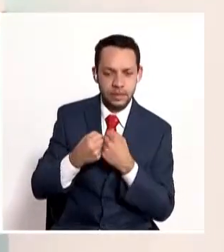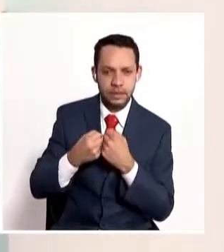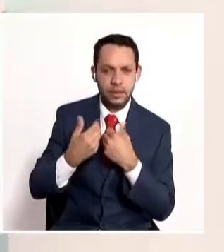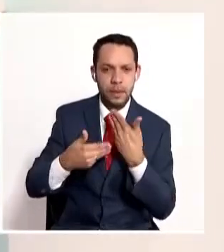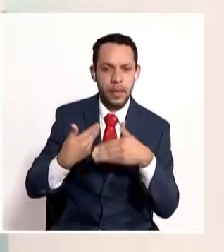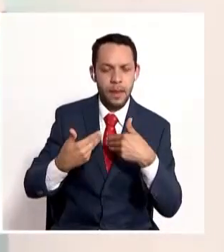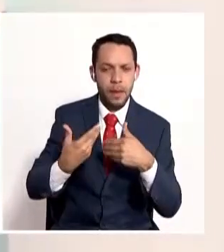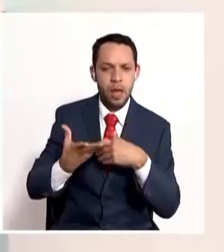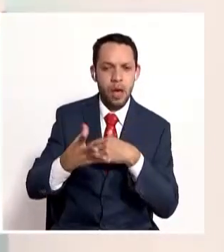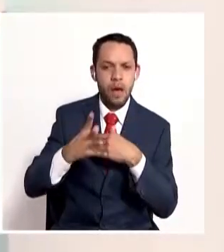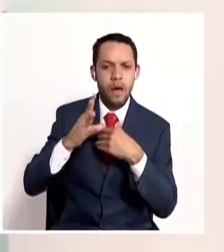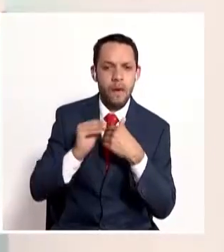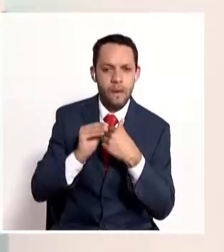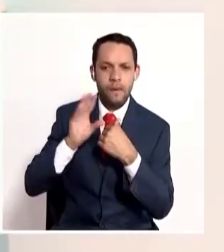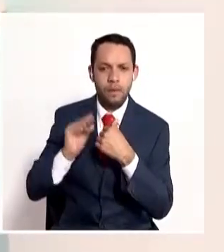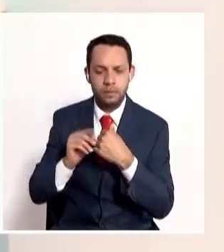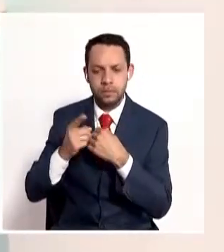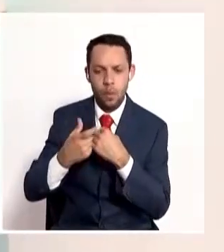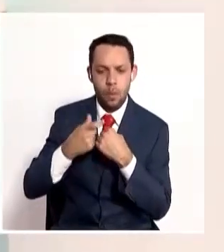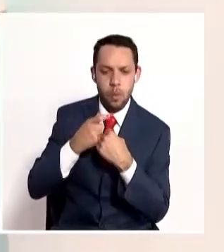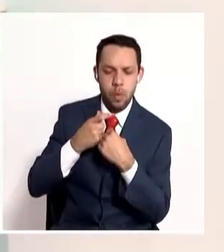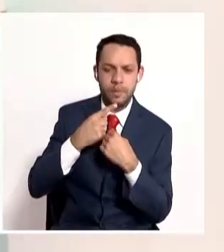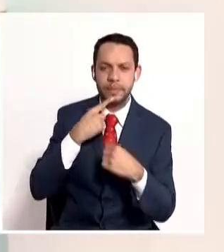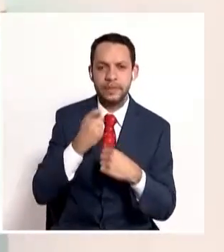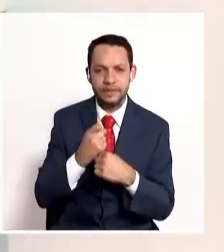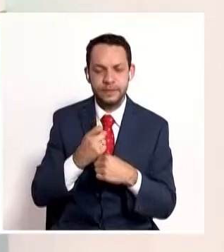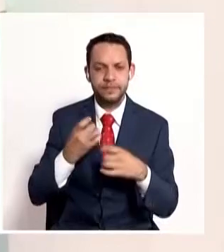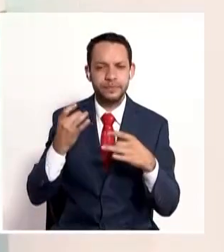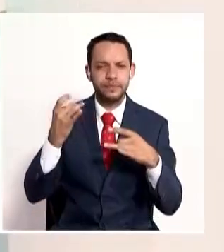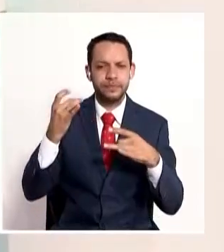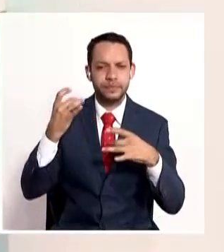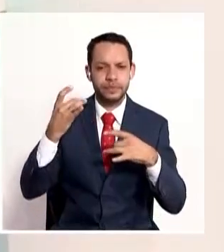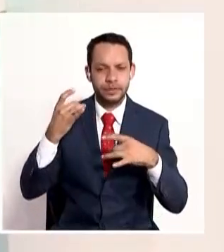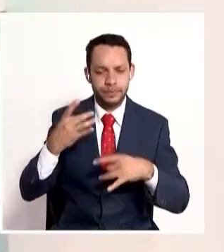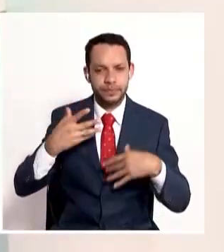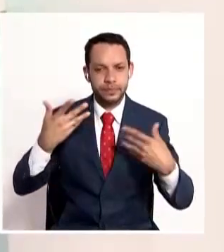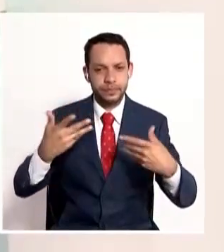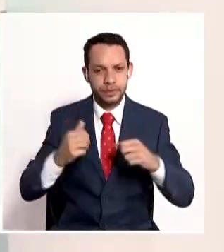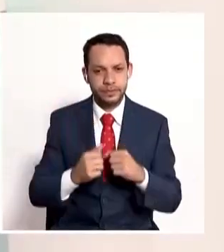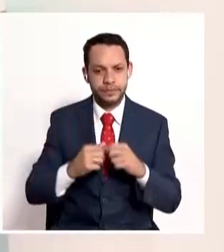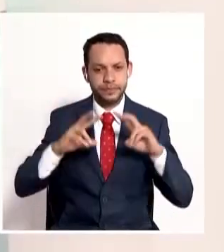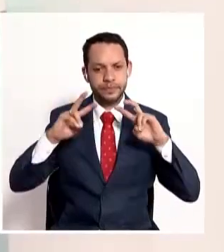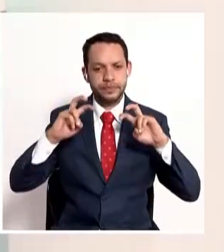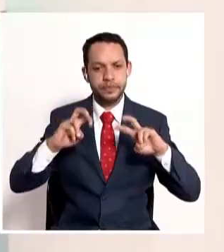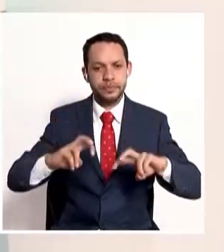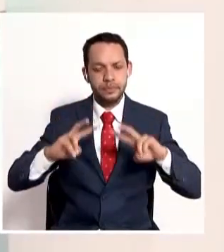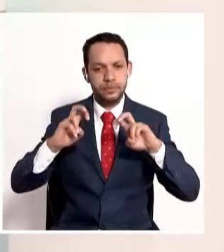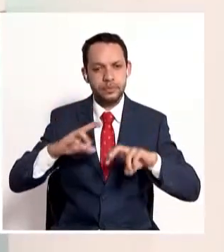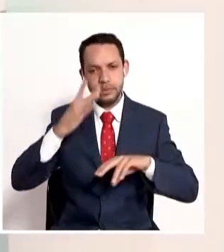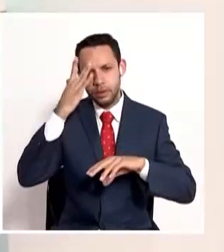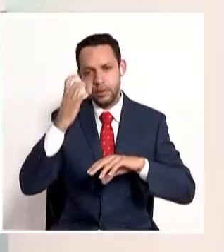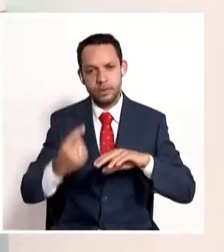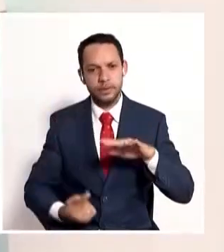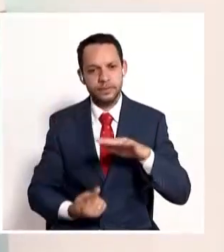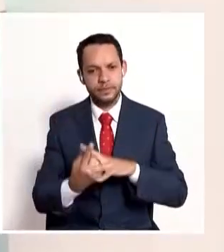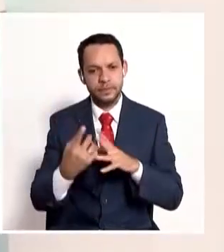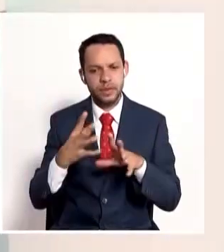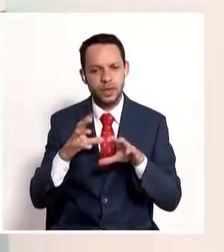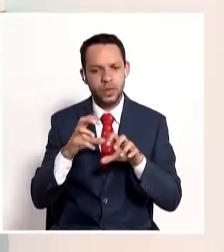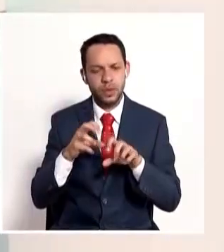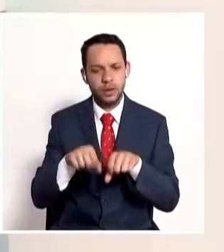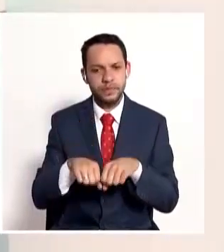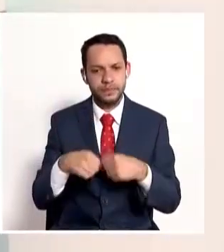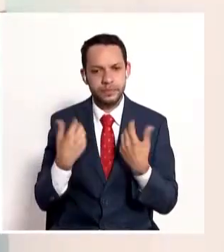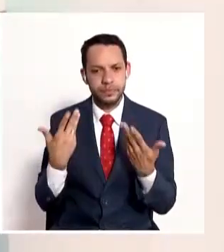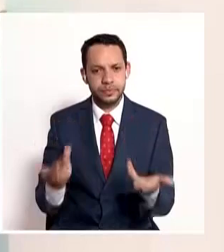deterioro en nuestras articulaciones y es algo muy sencillo revisando pues la parte de estudios científicos relación